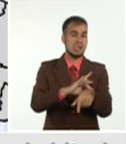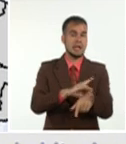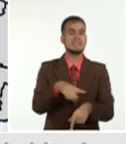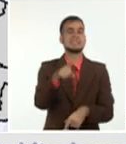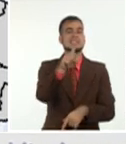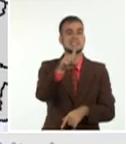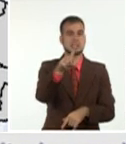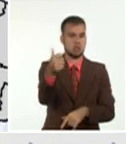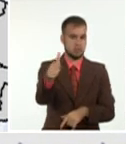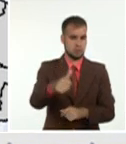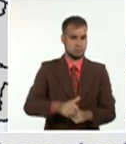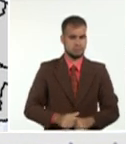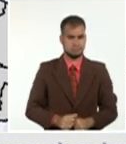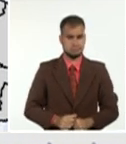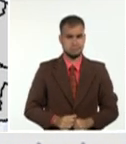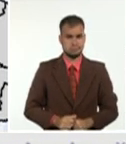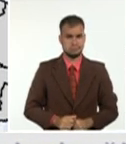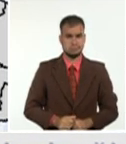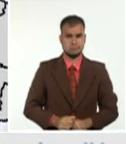confirmados ayer,